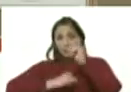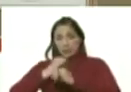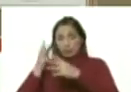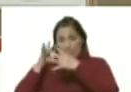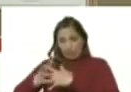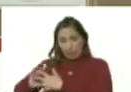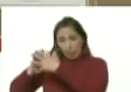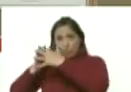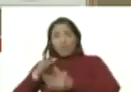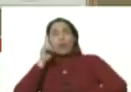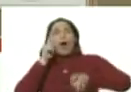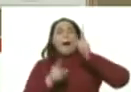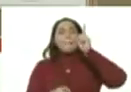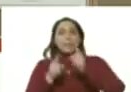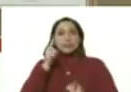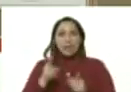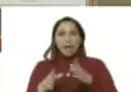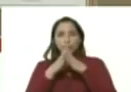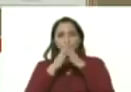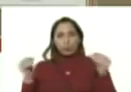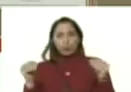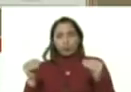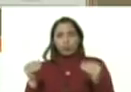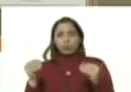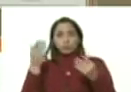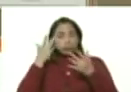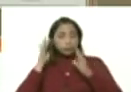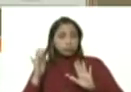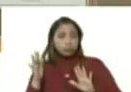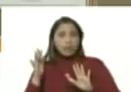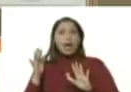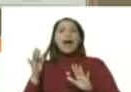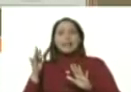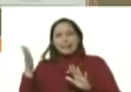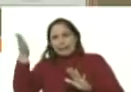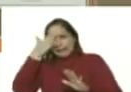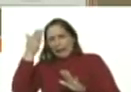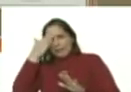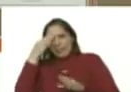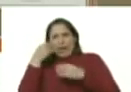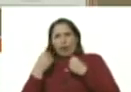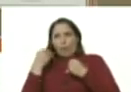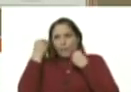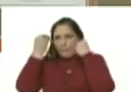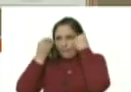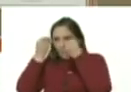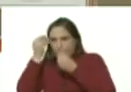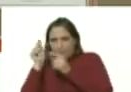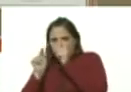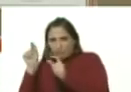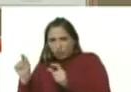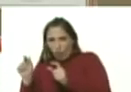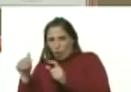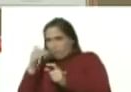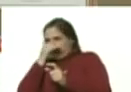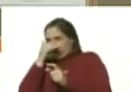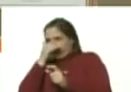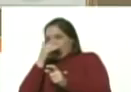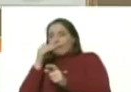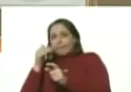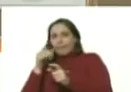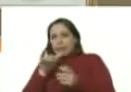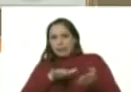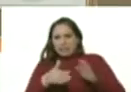Unidos, a pesar de todas estas tentativas descubiertas de conspiraciones, de asesinatos con francotiradores contra